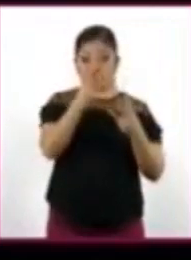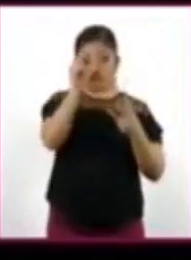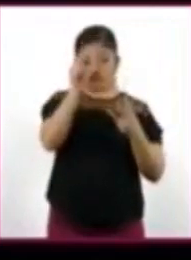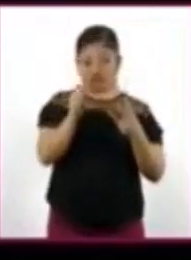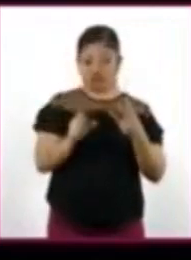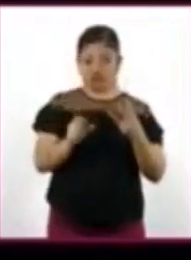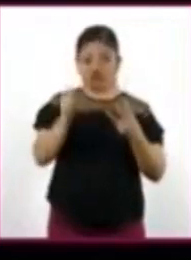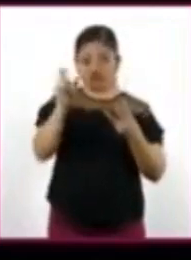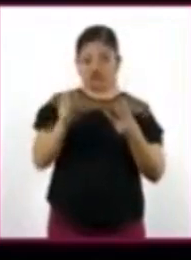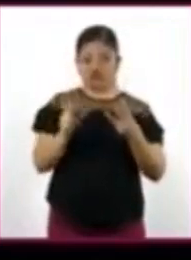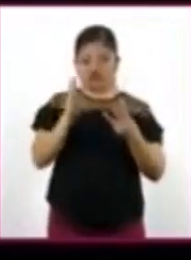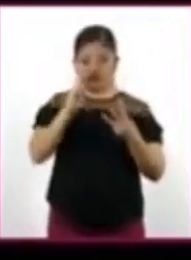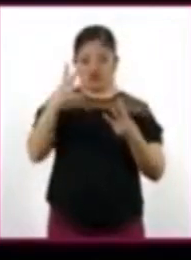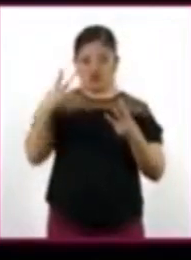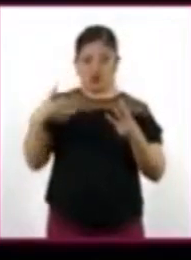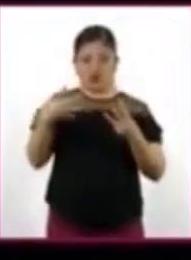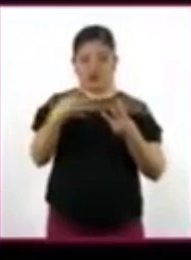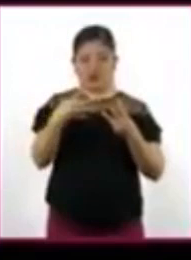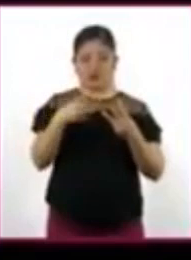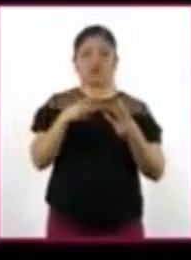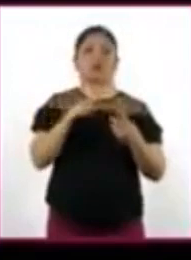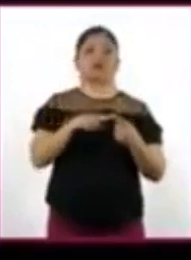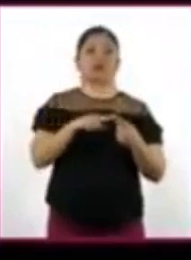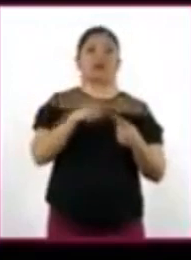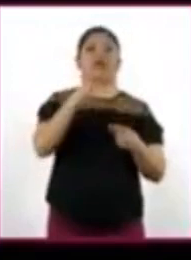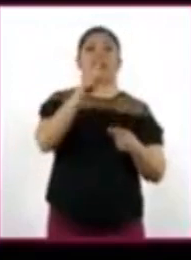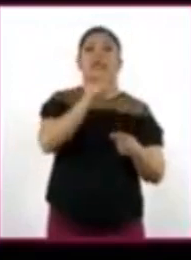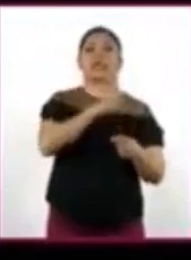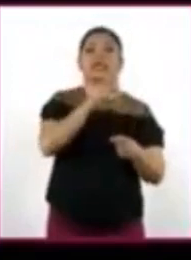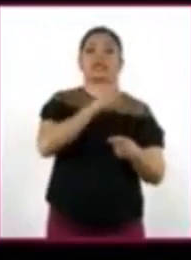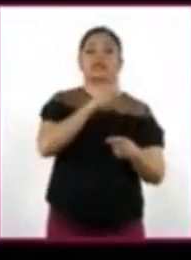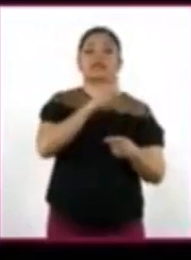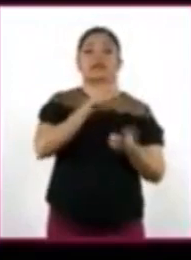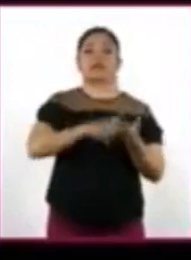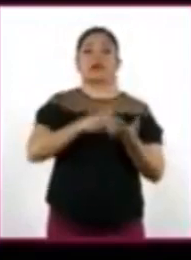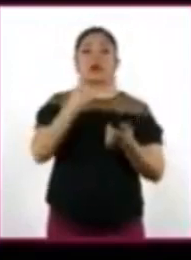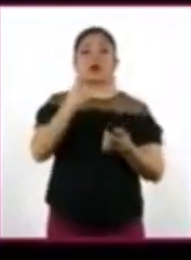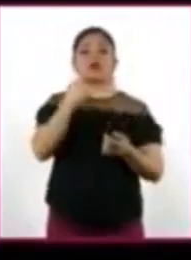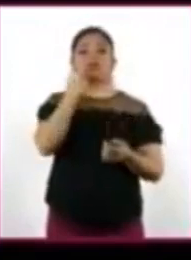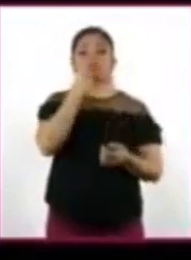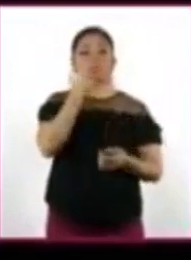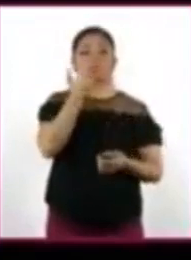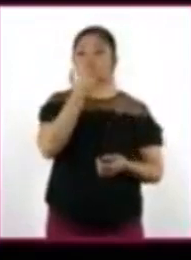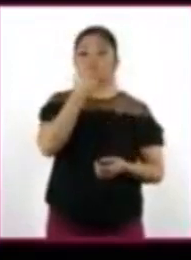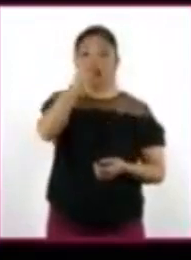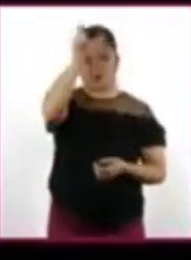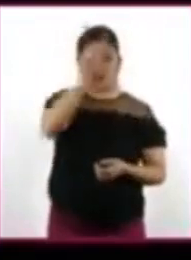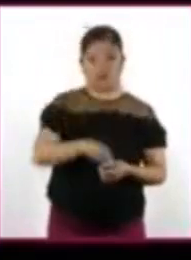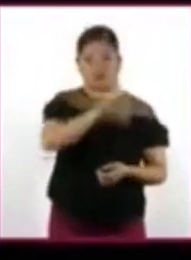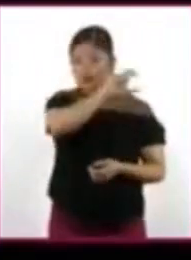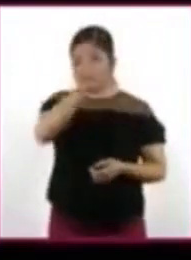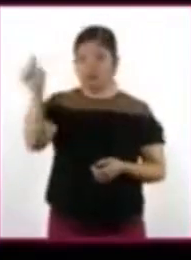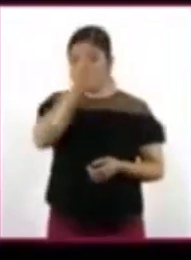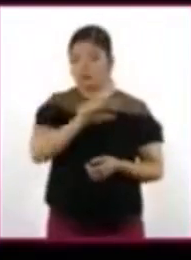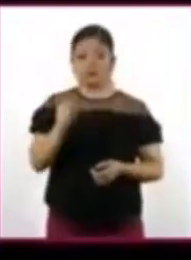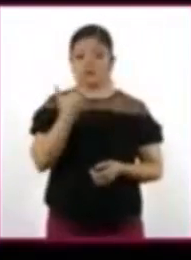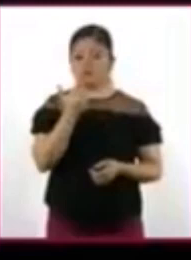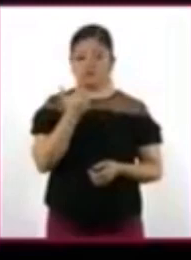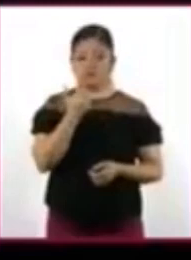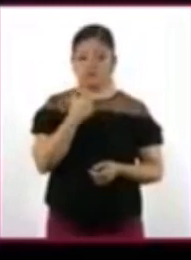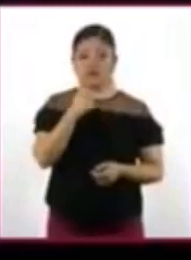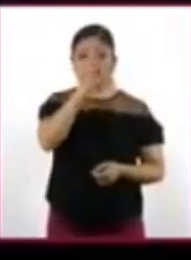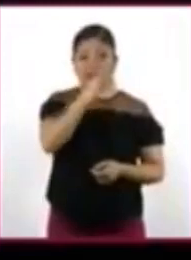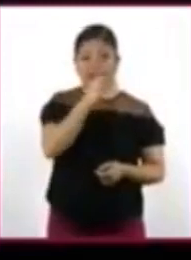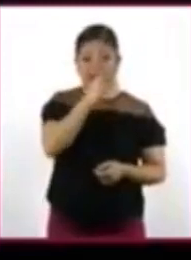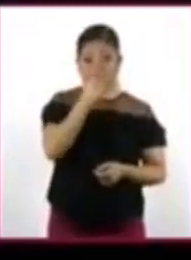4 bloques. Es más, aquí cuando x vale 1 podemos decir que tenemos 0 hileras o 0 columnas de 4 bloques. Cuando x vale